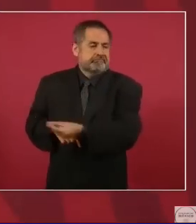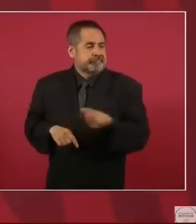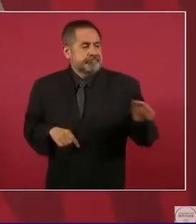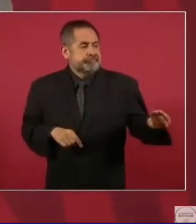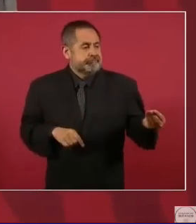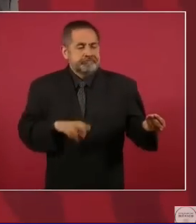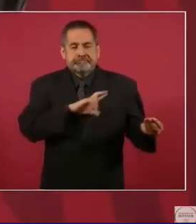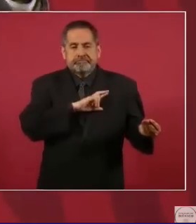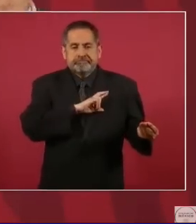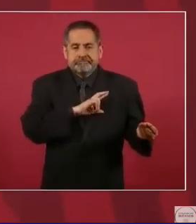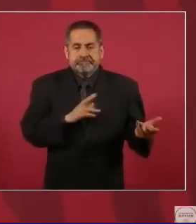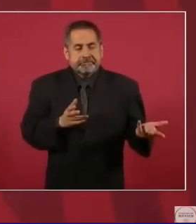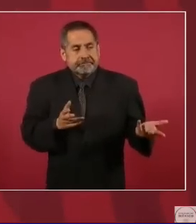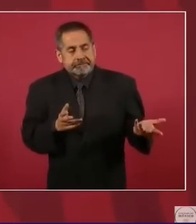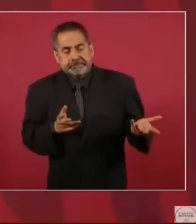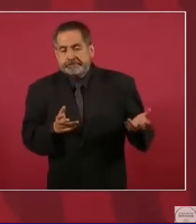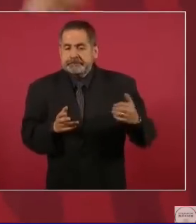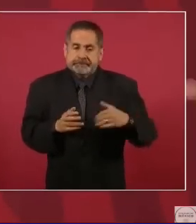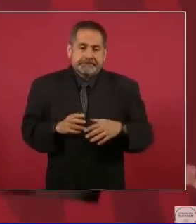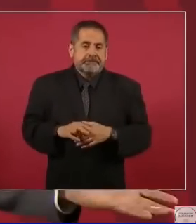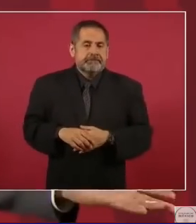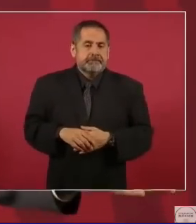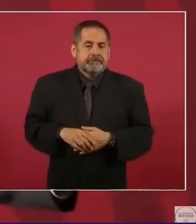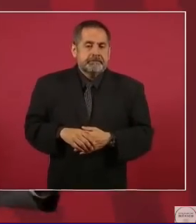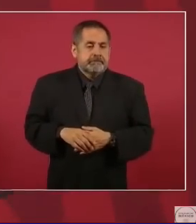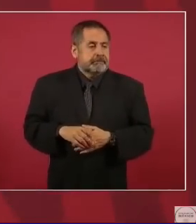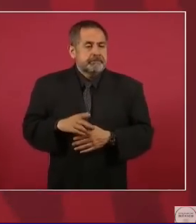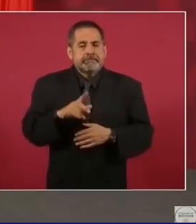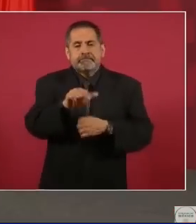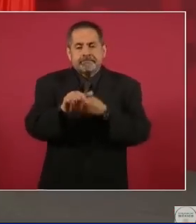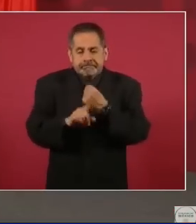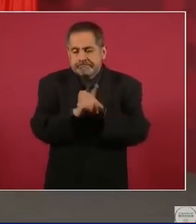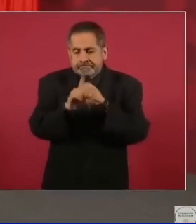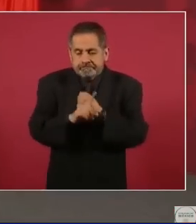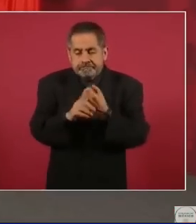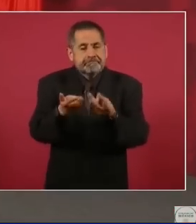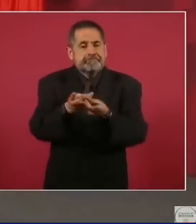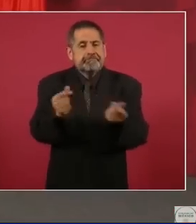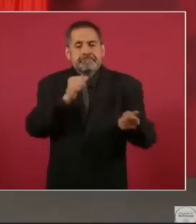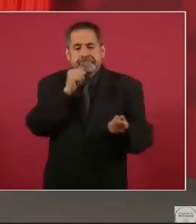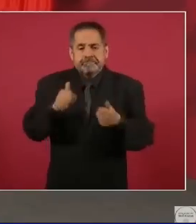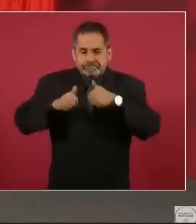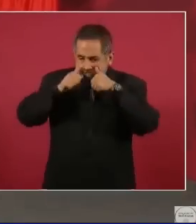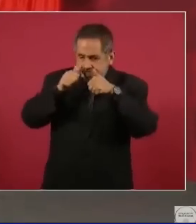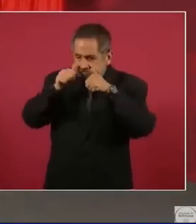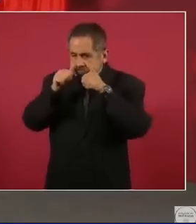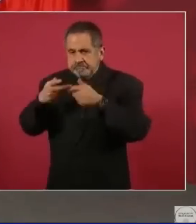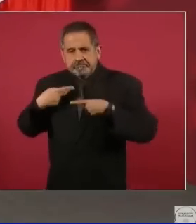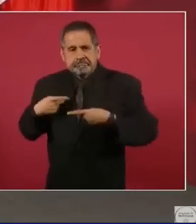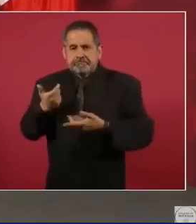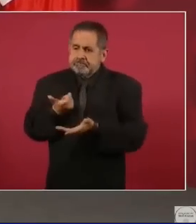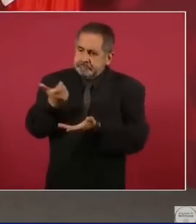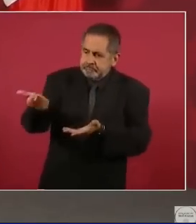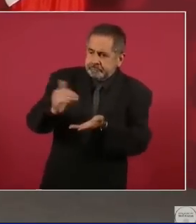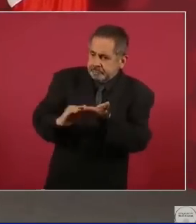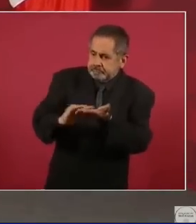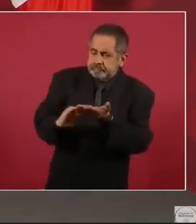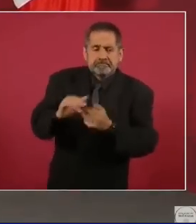desde luego, no se resuelve el problema, ni se atiende a los trabajadores, ni nada.